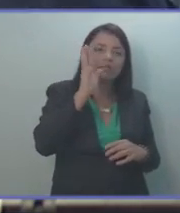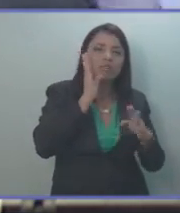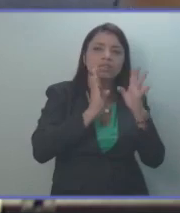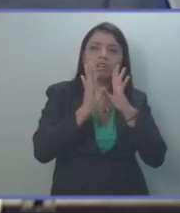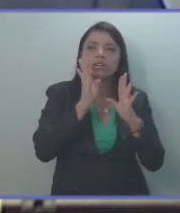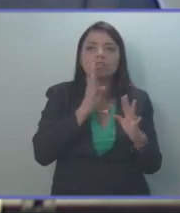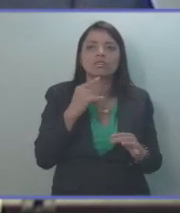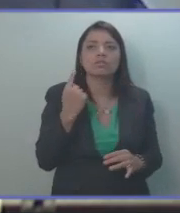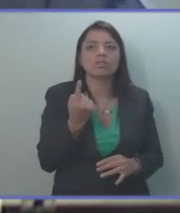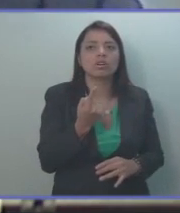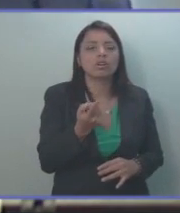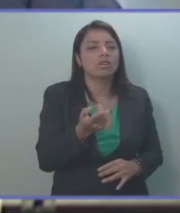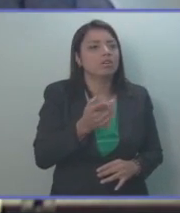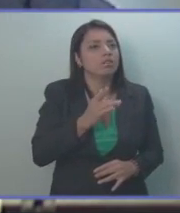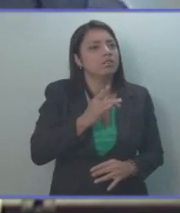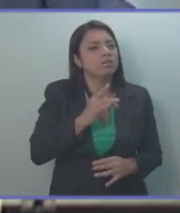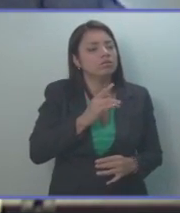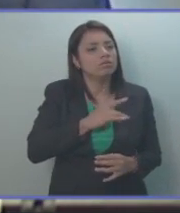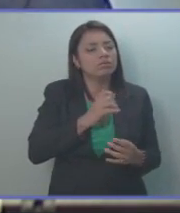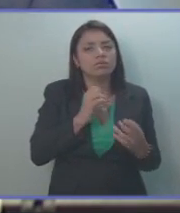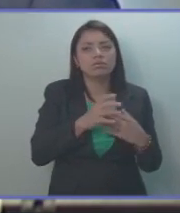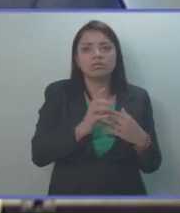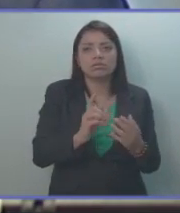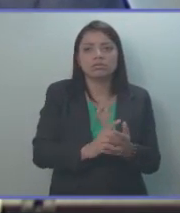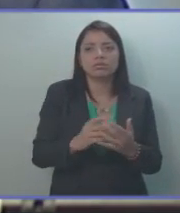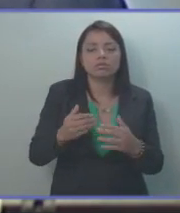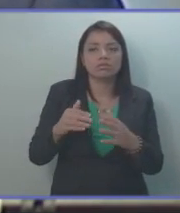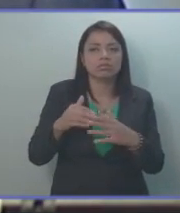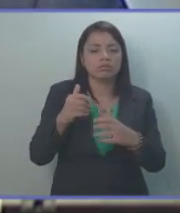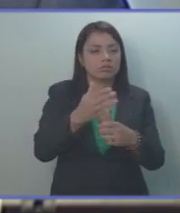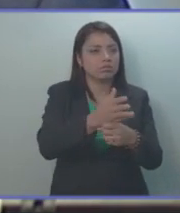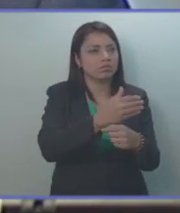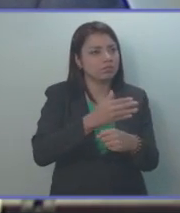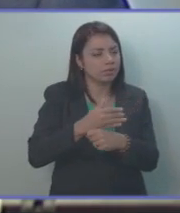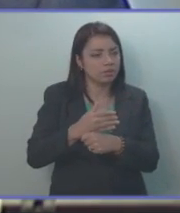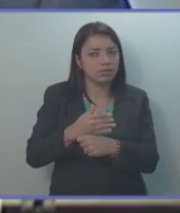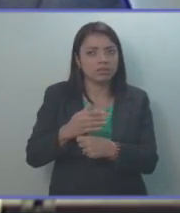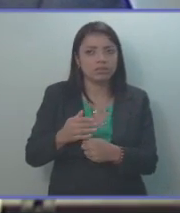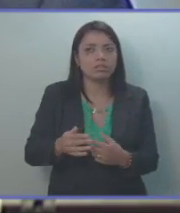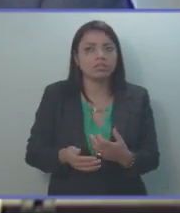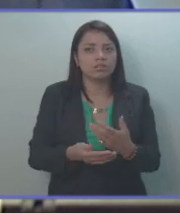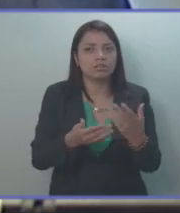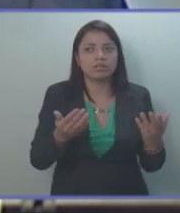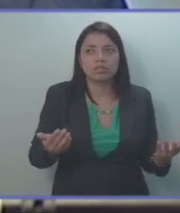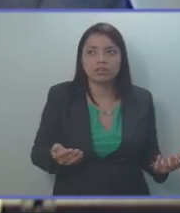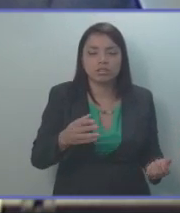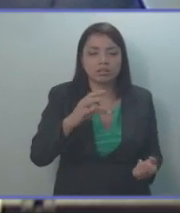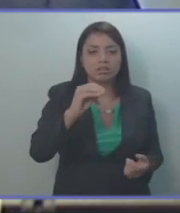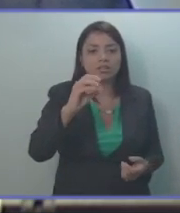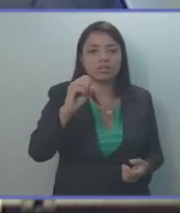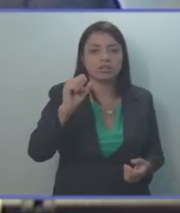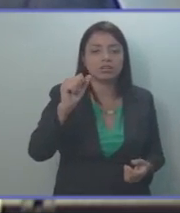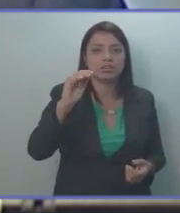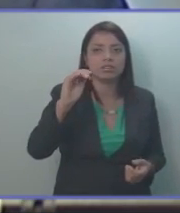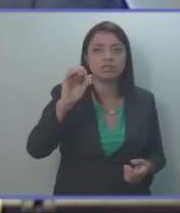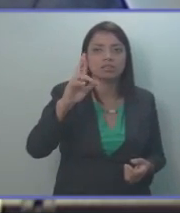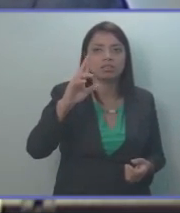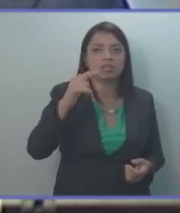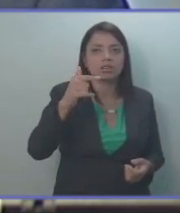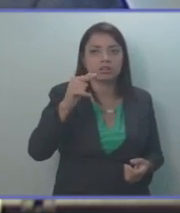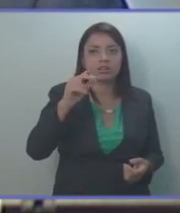el corazón de los diputados de las diferentes fracciones. Óscar Gutiérrez se ha preparado él